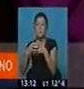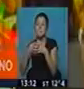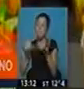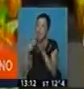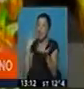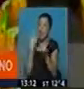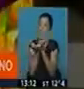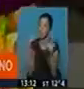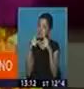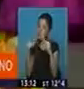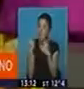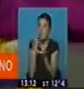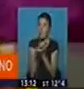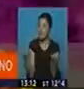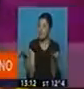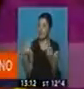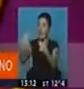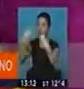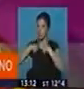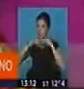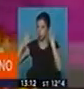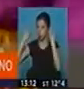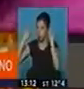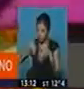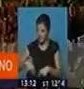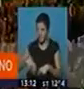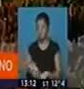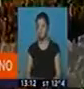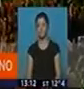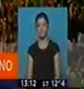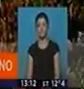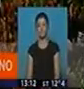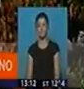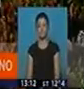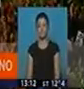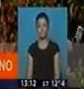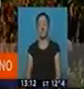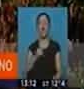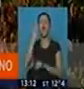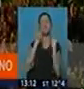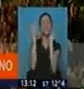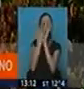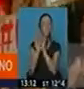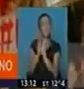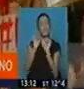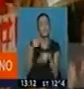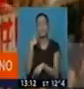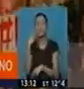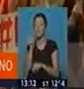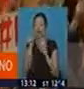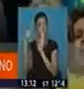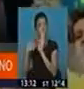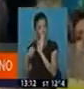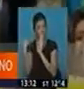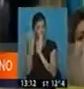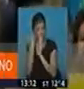la pérdida de sufragios es demoledora. Los analistas también incluyen entre los factores con